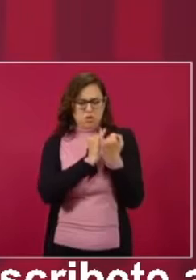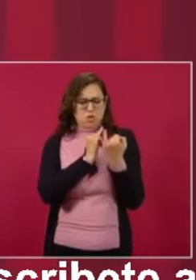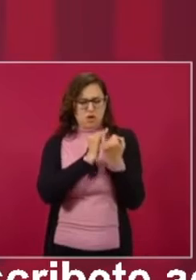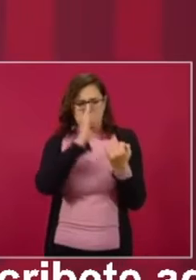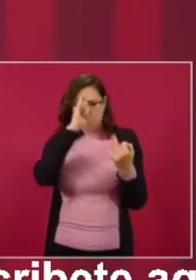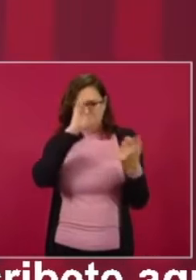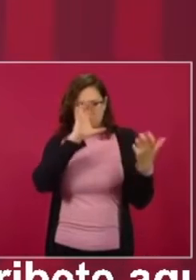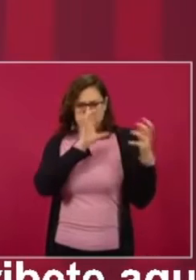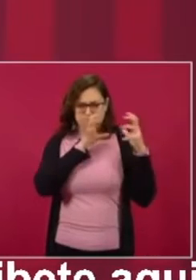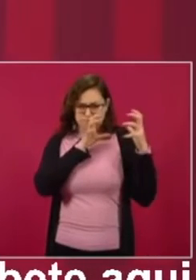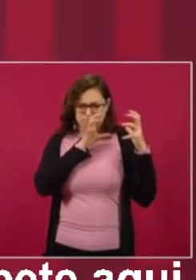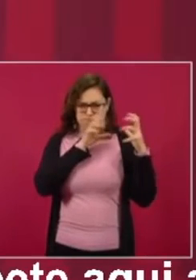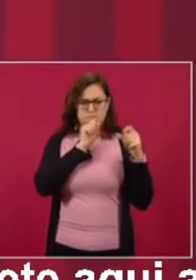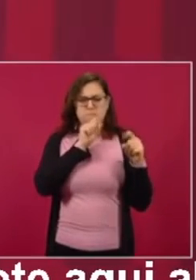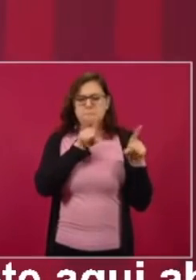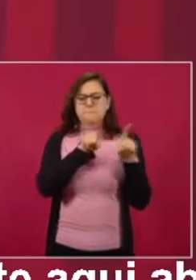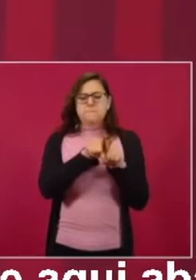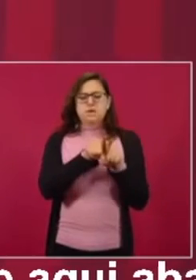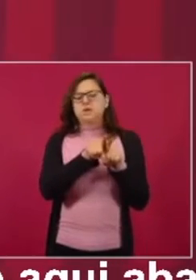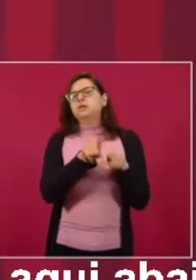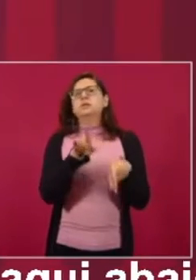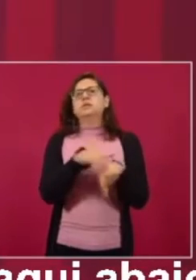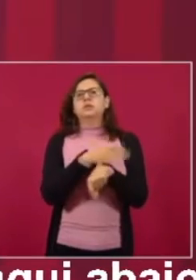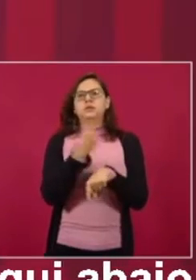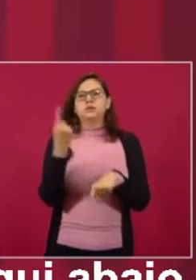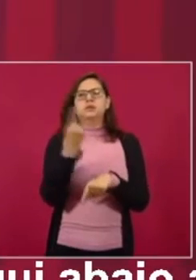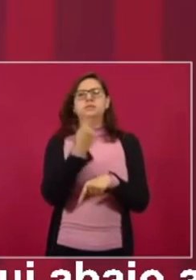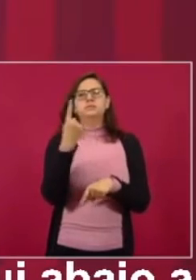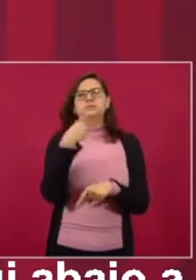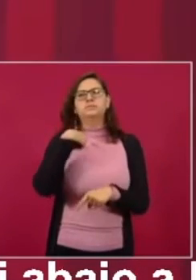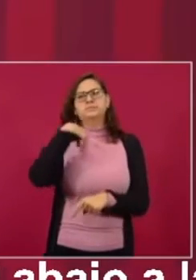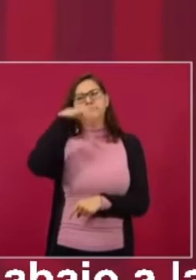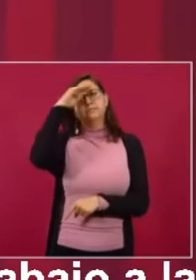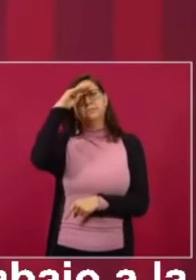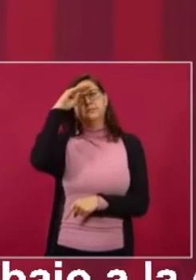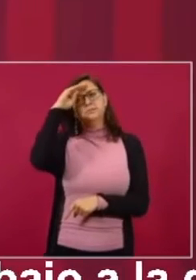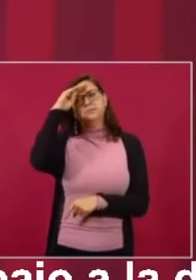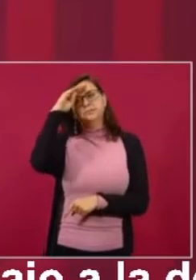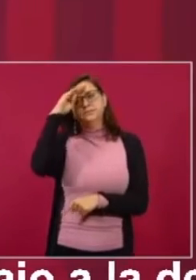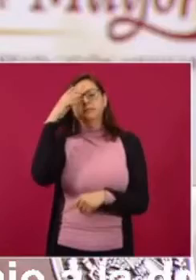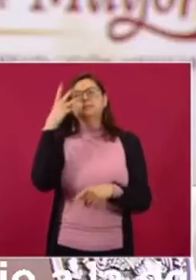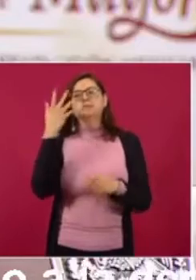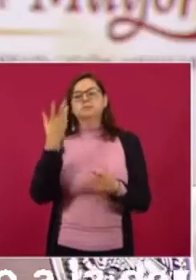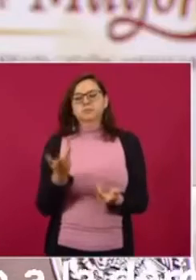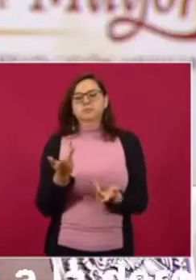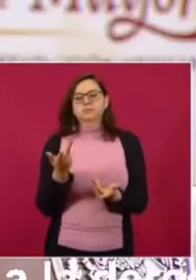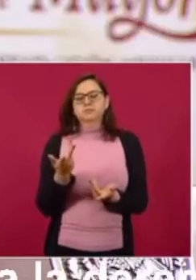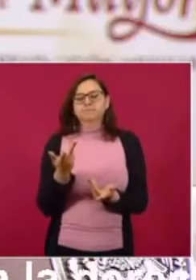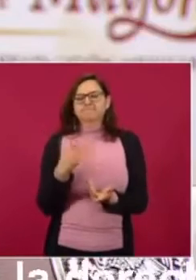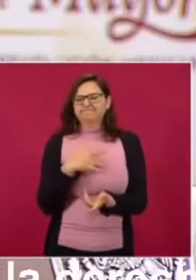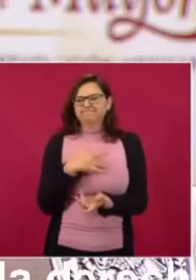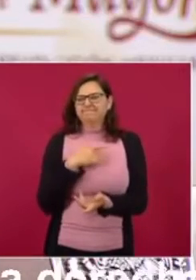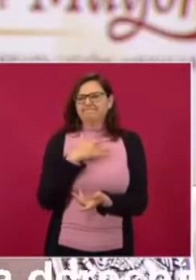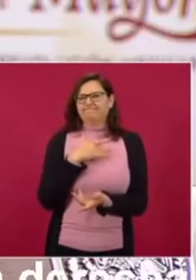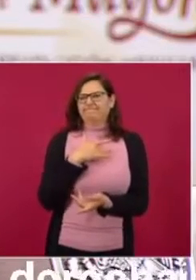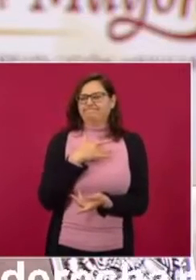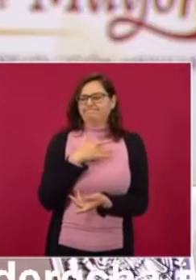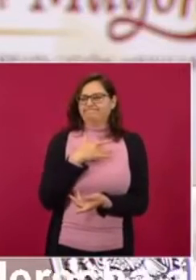porque aun cuando podemos no estar de acuerdo con eso